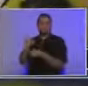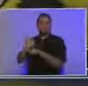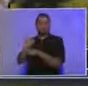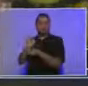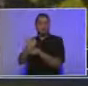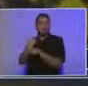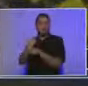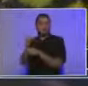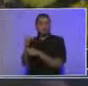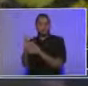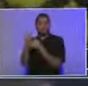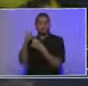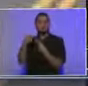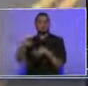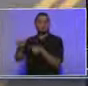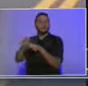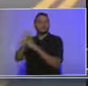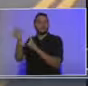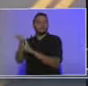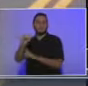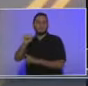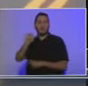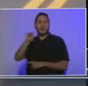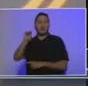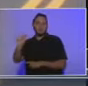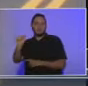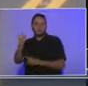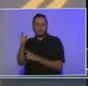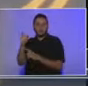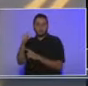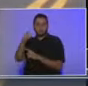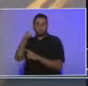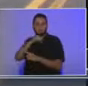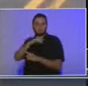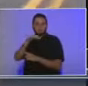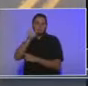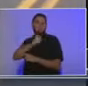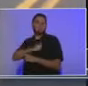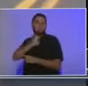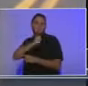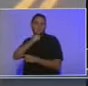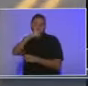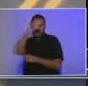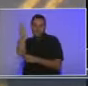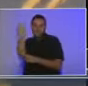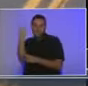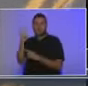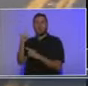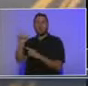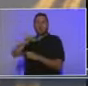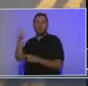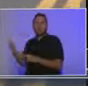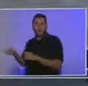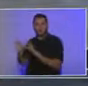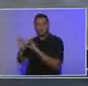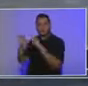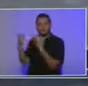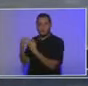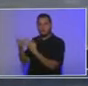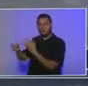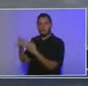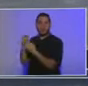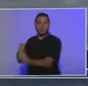años, un joven adolescente en Fajardo, y él era procurador, le radicaron cargo a un niño que tenía problemas familiares. Entonces,